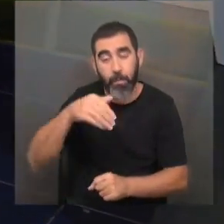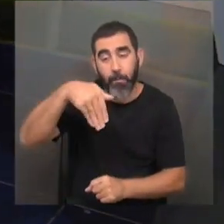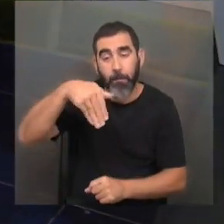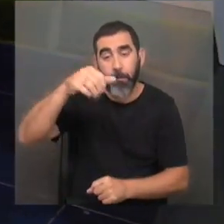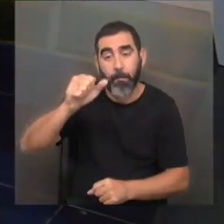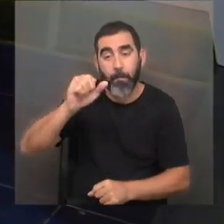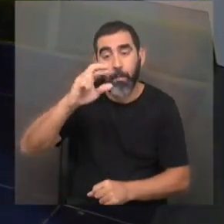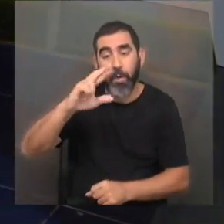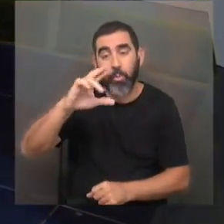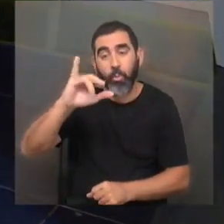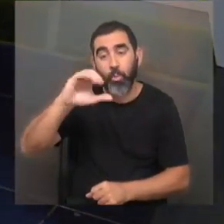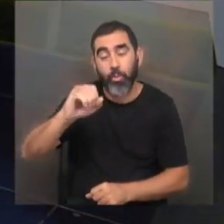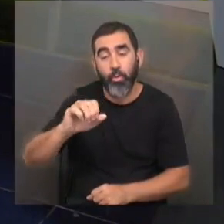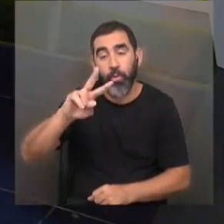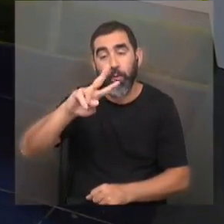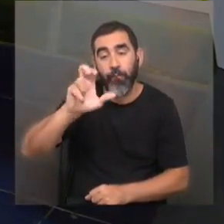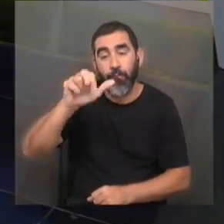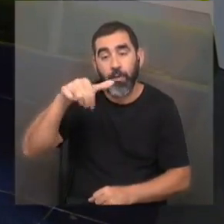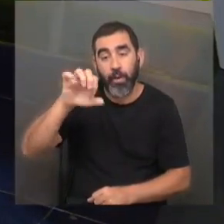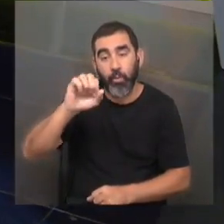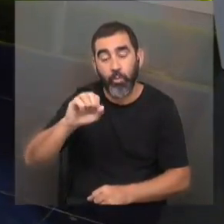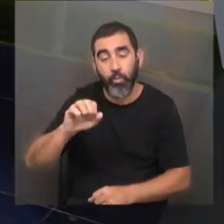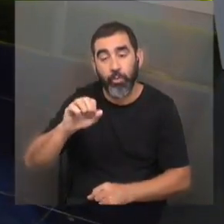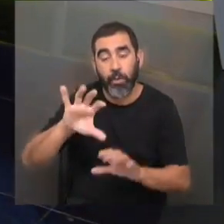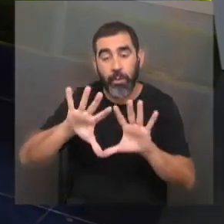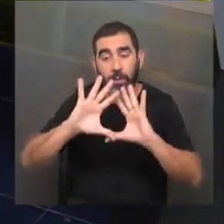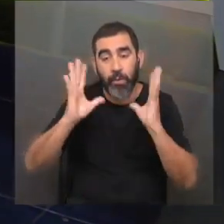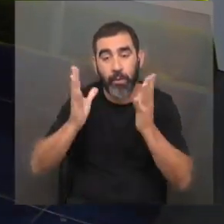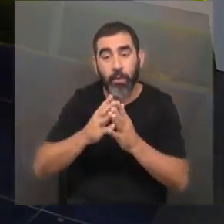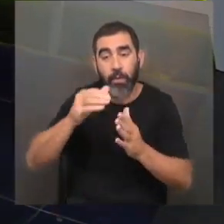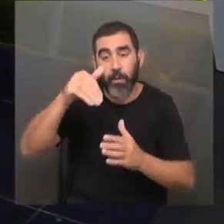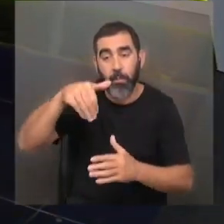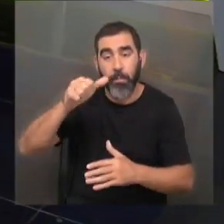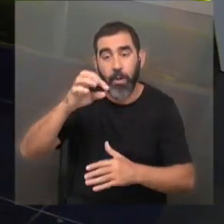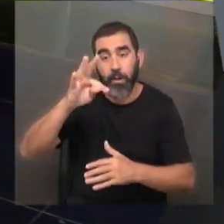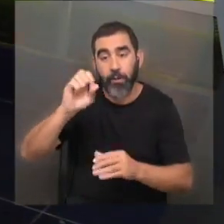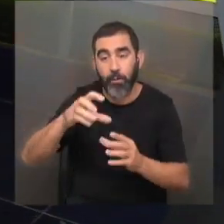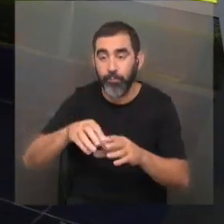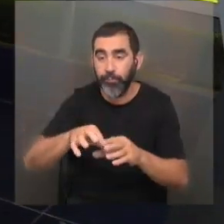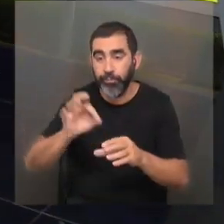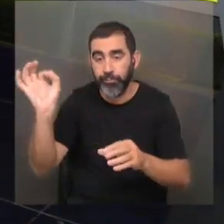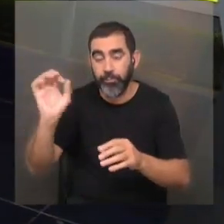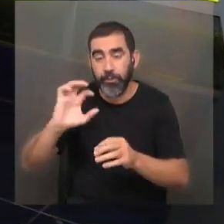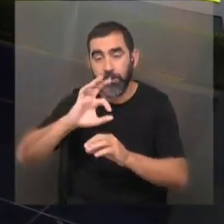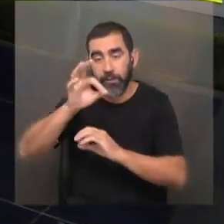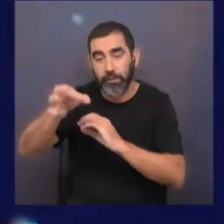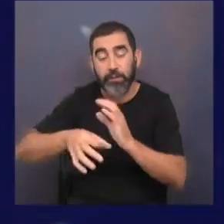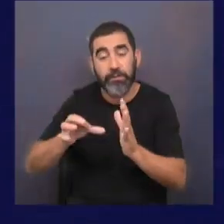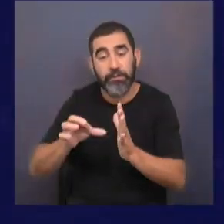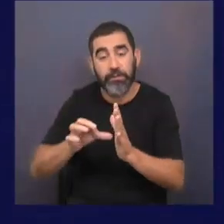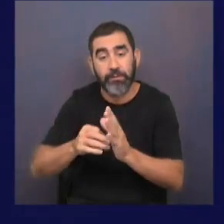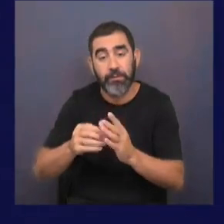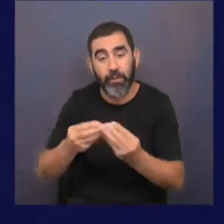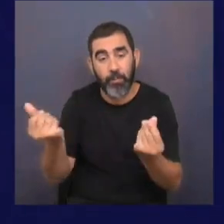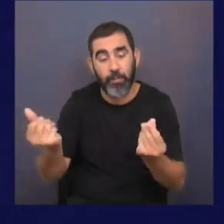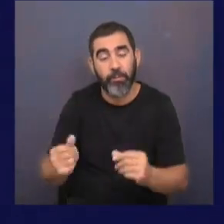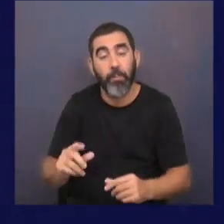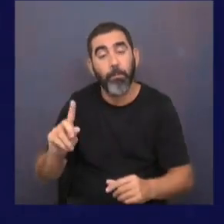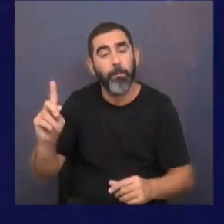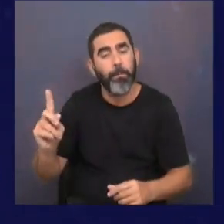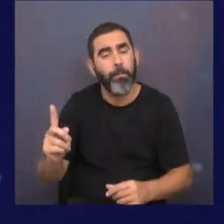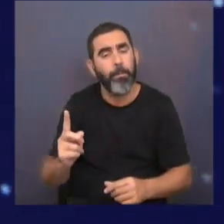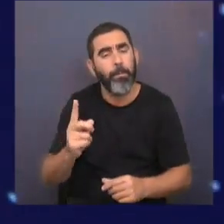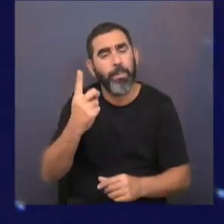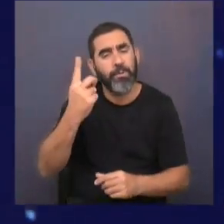Venus, Tierra y Marte son planetas que tendrían que a la larga irse del sistema. Ahora, vos me dijiste algo hace unos días. El principal